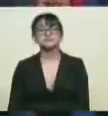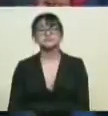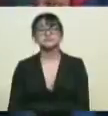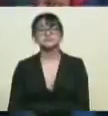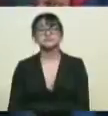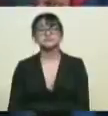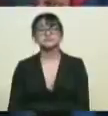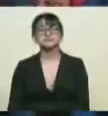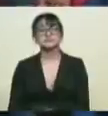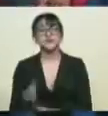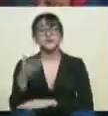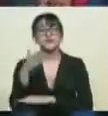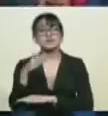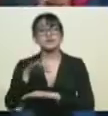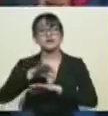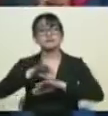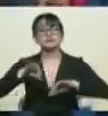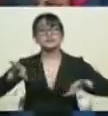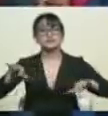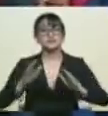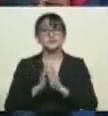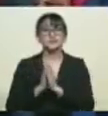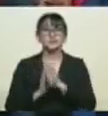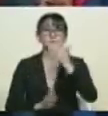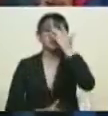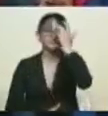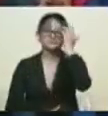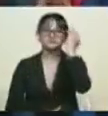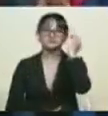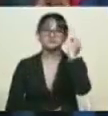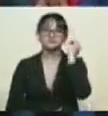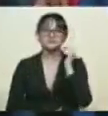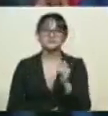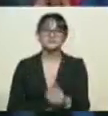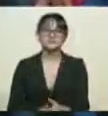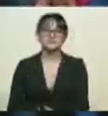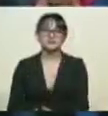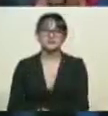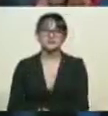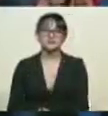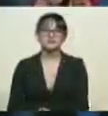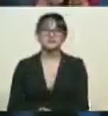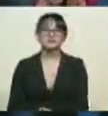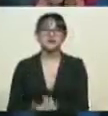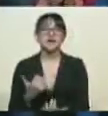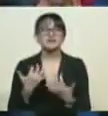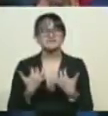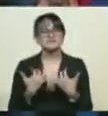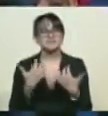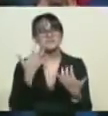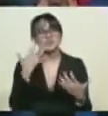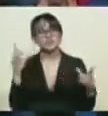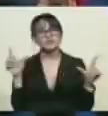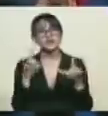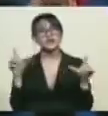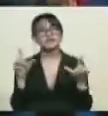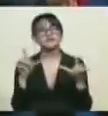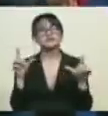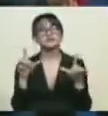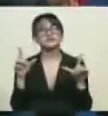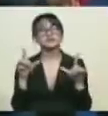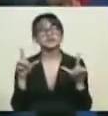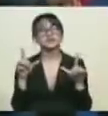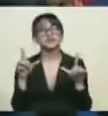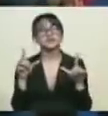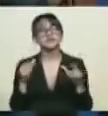favor, por favor. Porque hay miles de falconianos felices viendo por televisión el